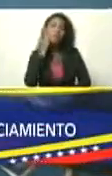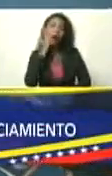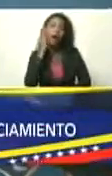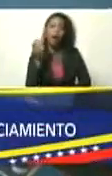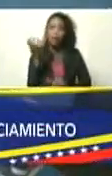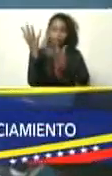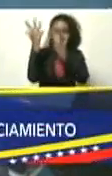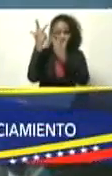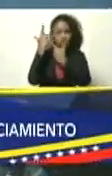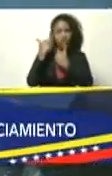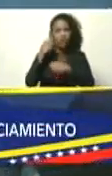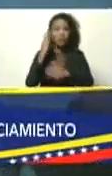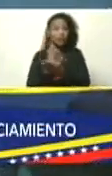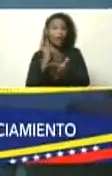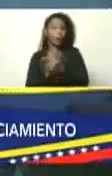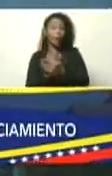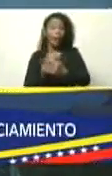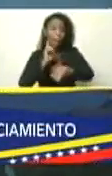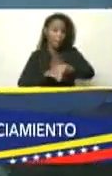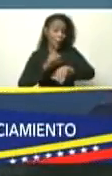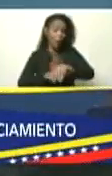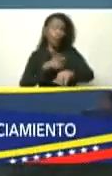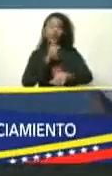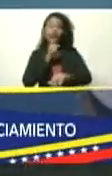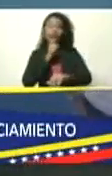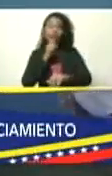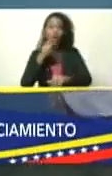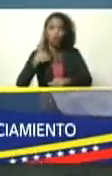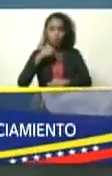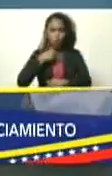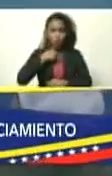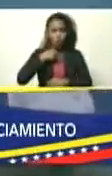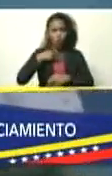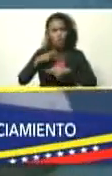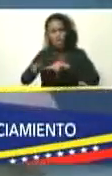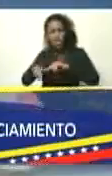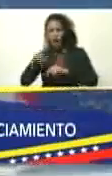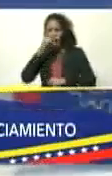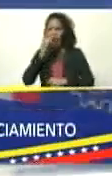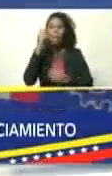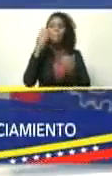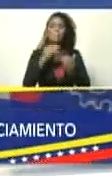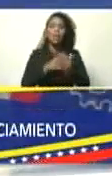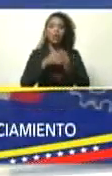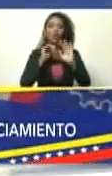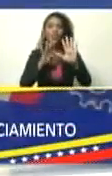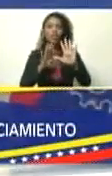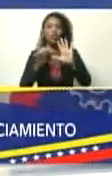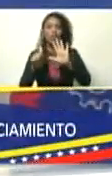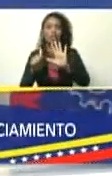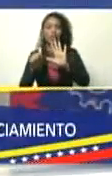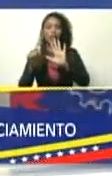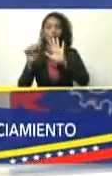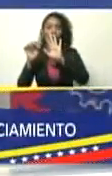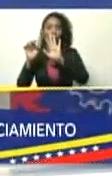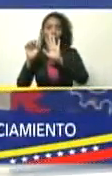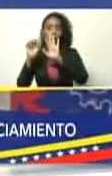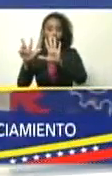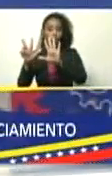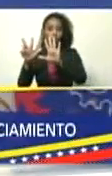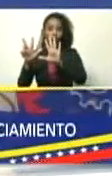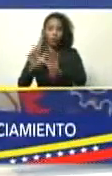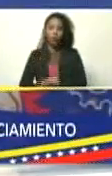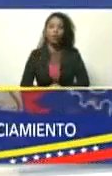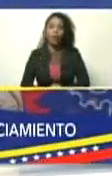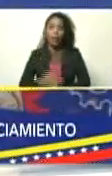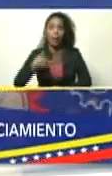decía siempre, en los momentos de dificultad estábamos chiquitos, año 68, estaba chamito, y